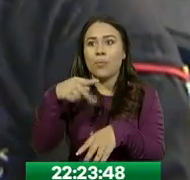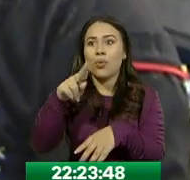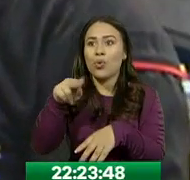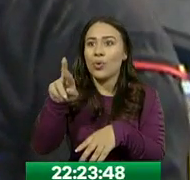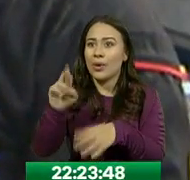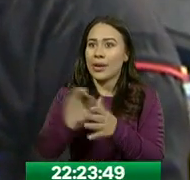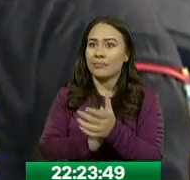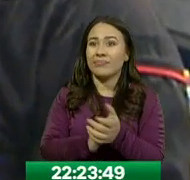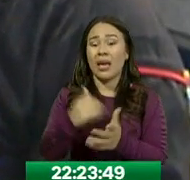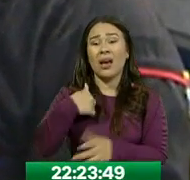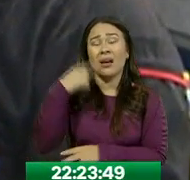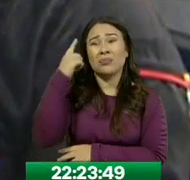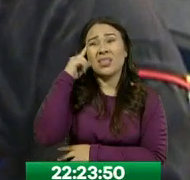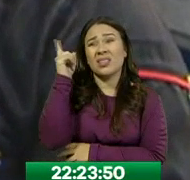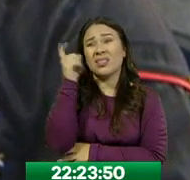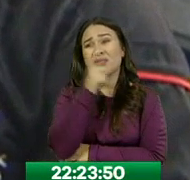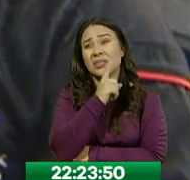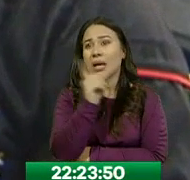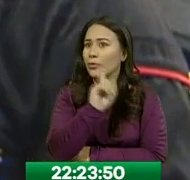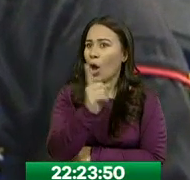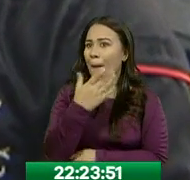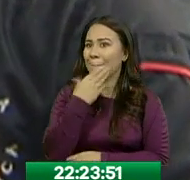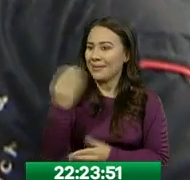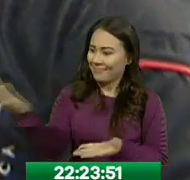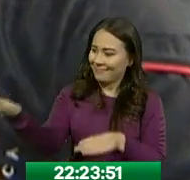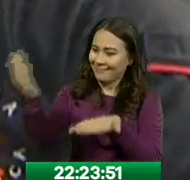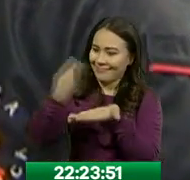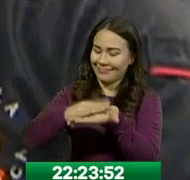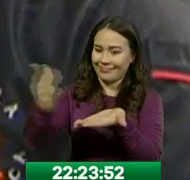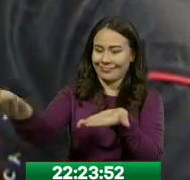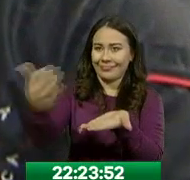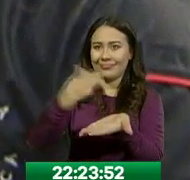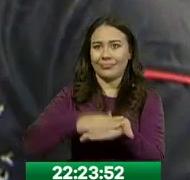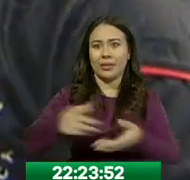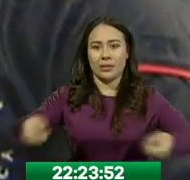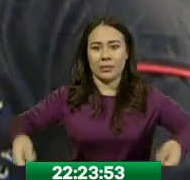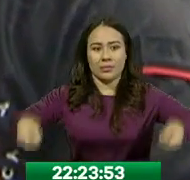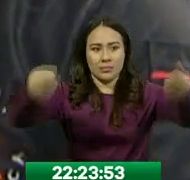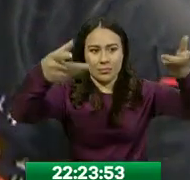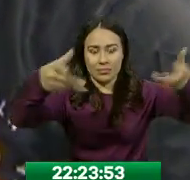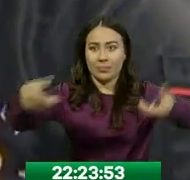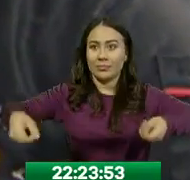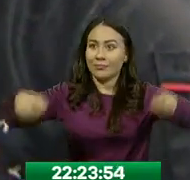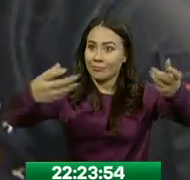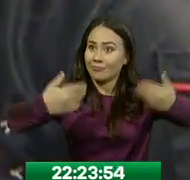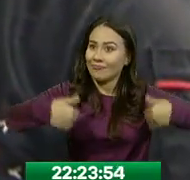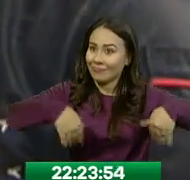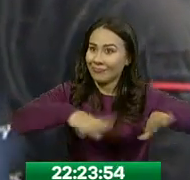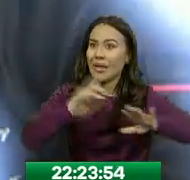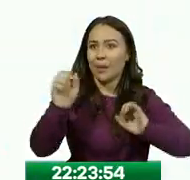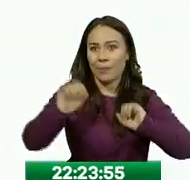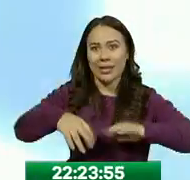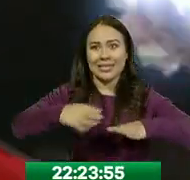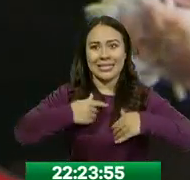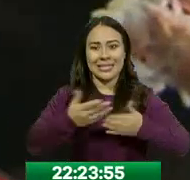no se complique y solamente llegue y lo sirva. Damos la facilidad para que se pueda ya servir